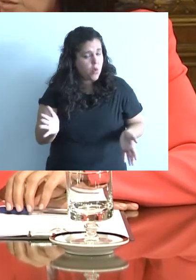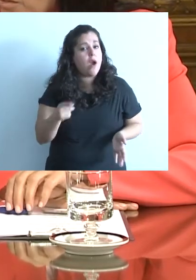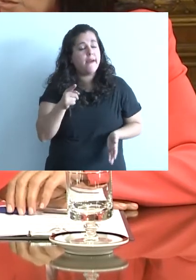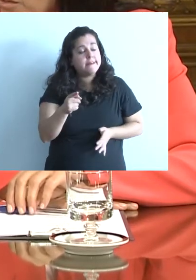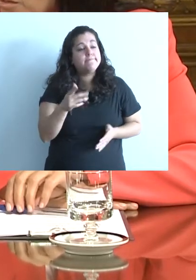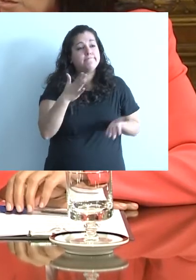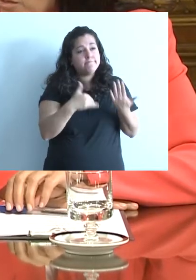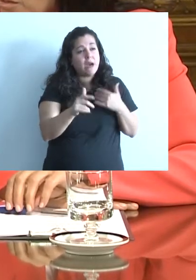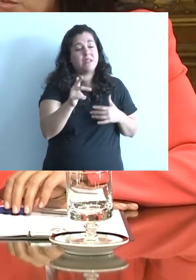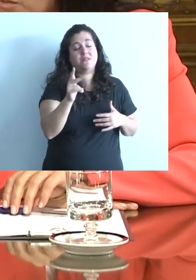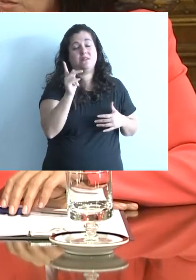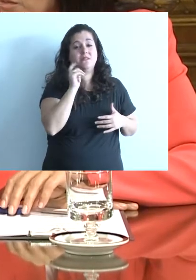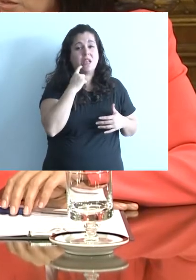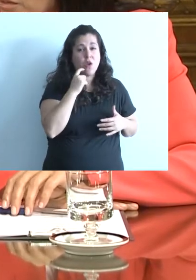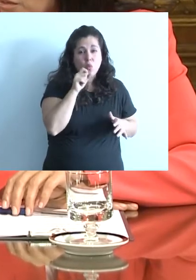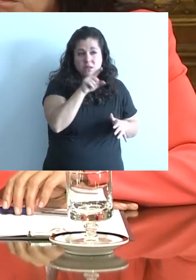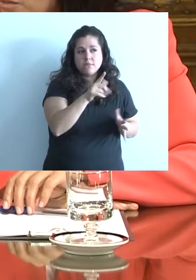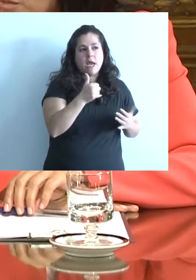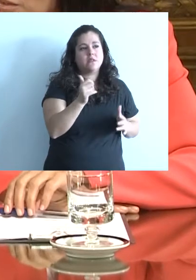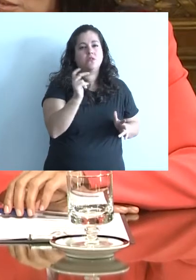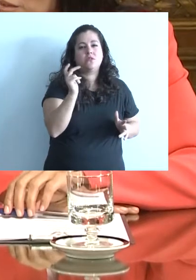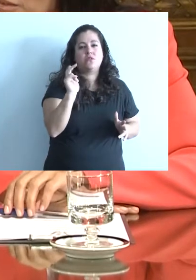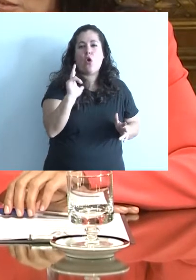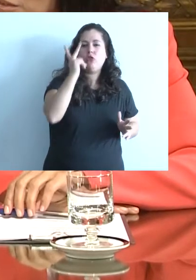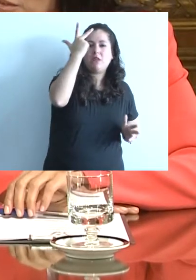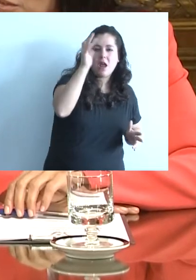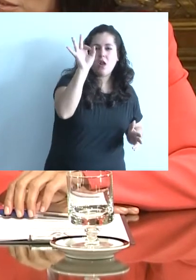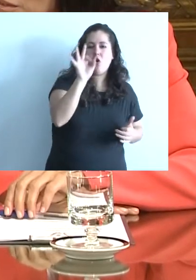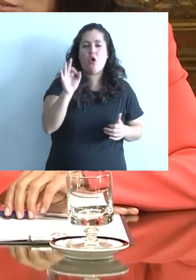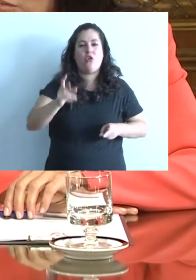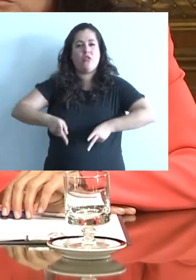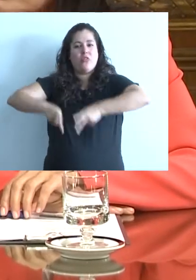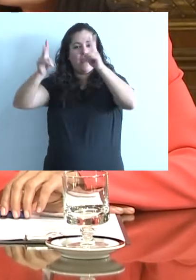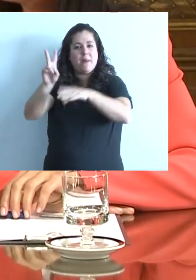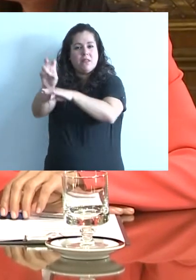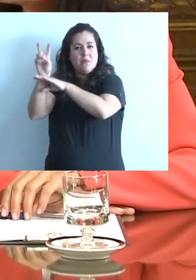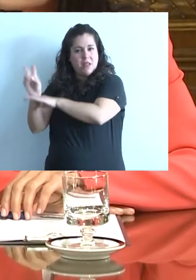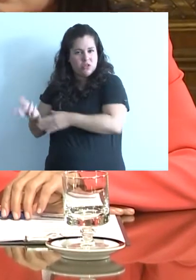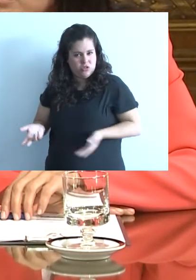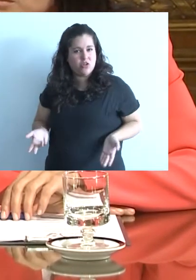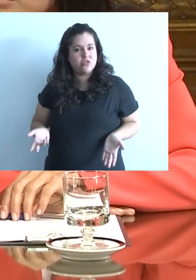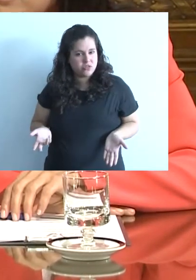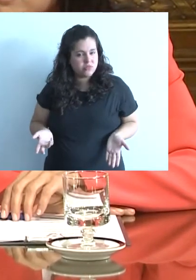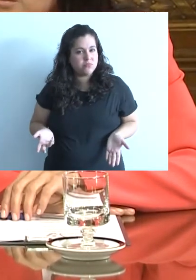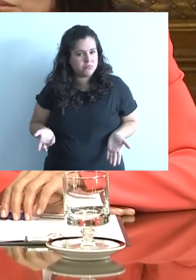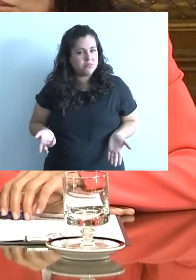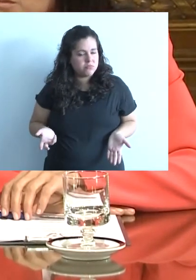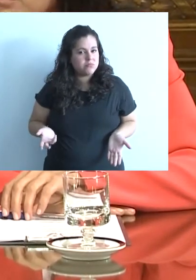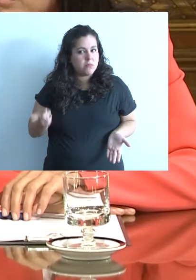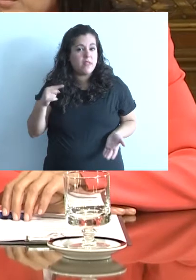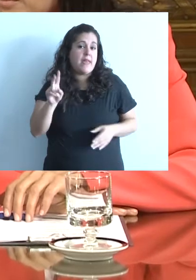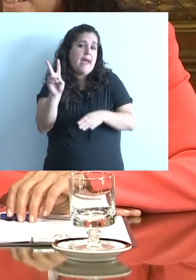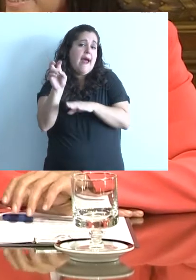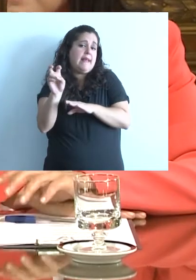San Luis tienen más que todos los hoteles y o departamentos. Allá hay más inversión en departamentos